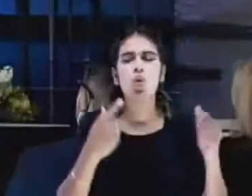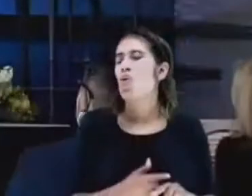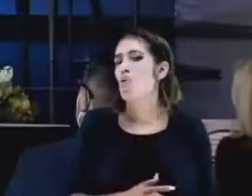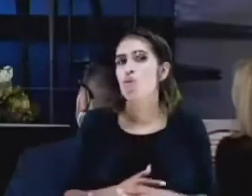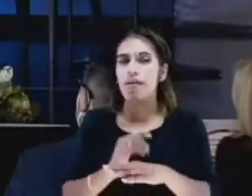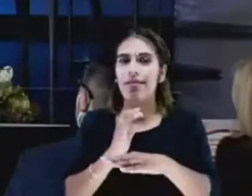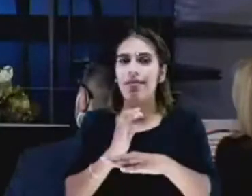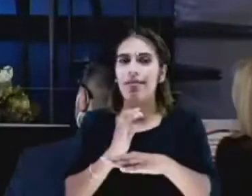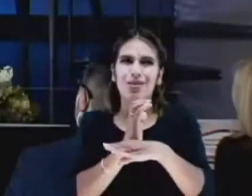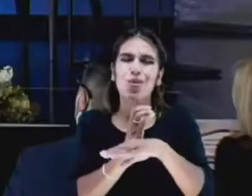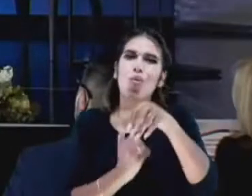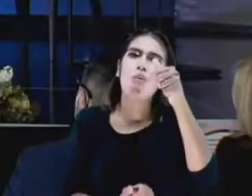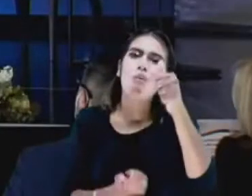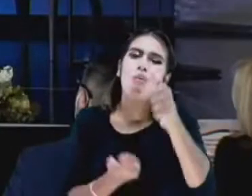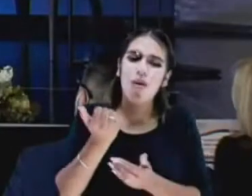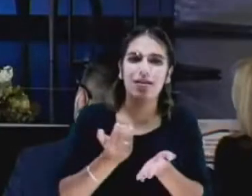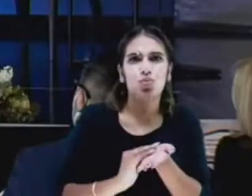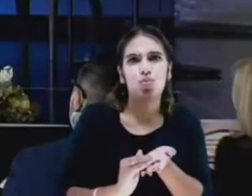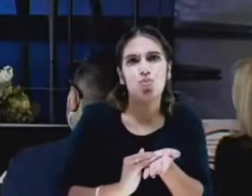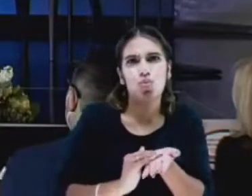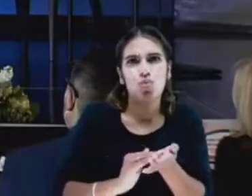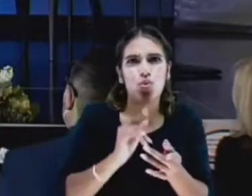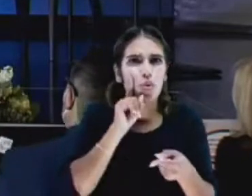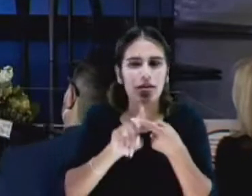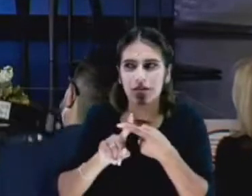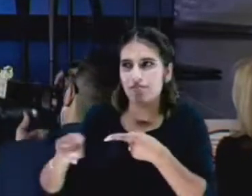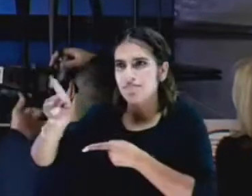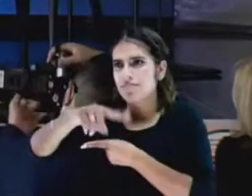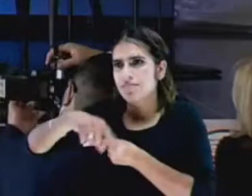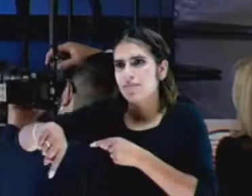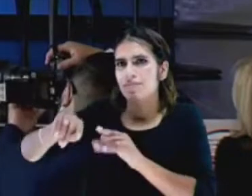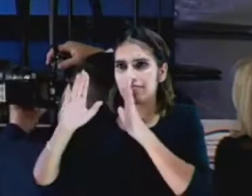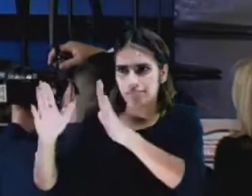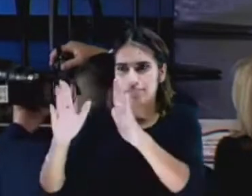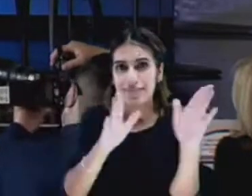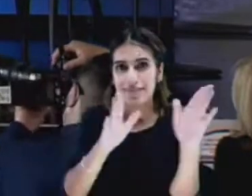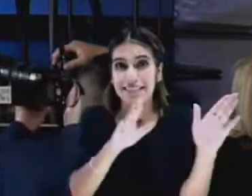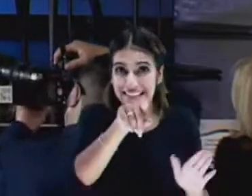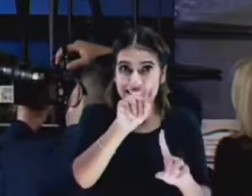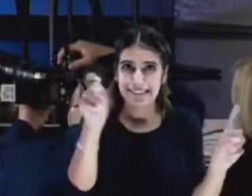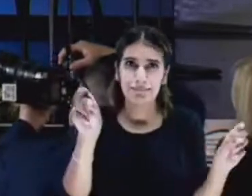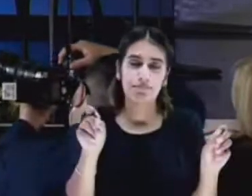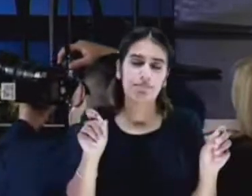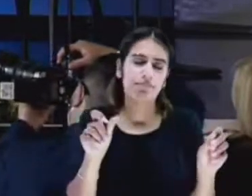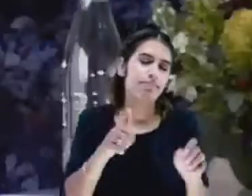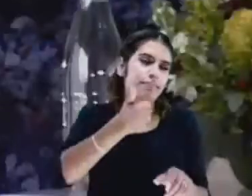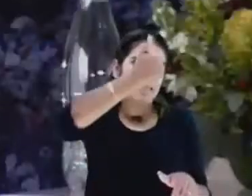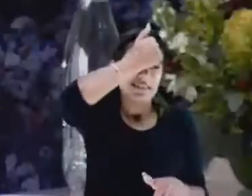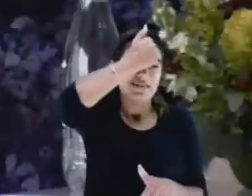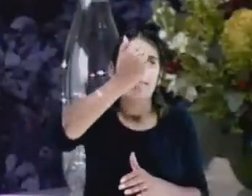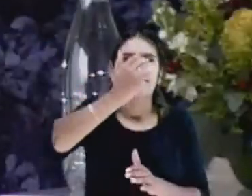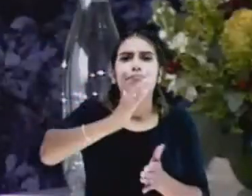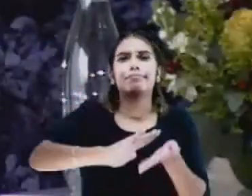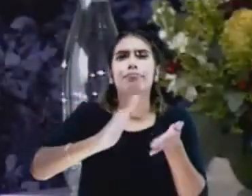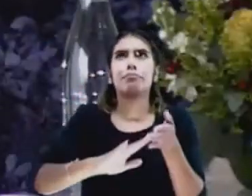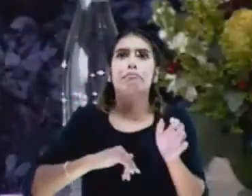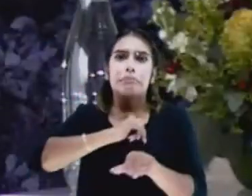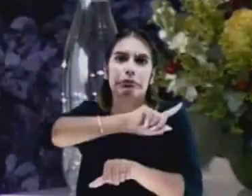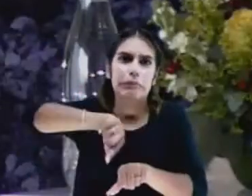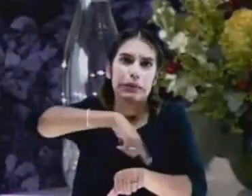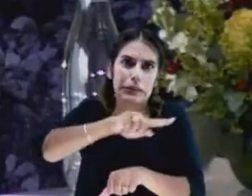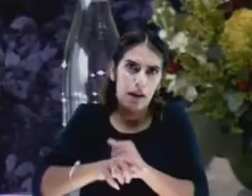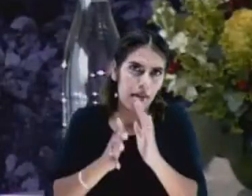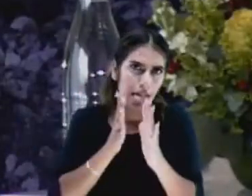solución para satisfacer las necesidades de servicio ese tema es vital yo me demore tanto en este tema nosotros hemos visto tal vez en estos